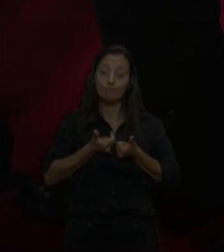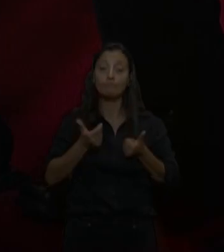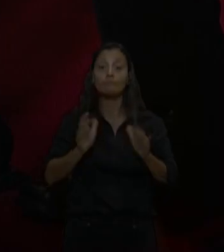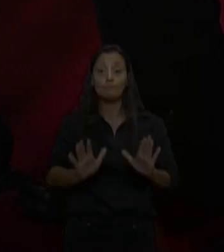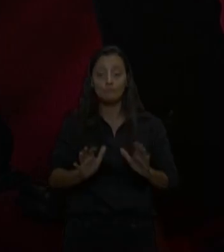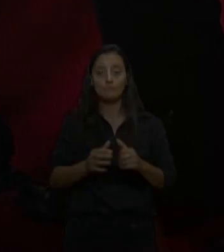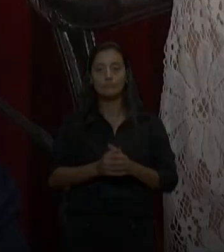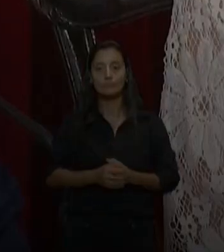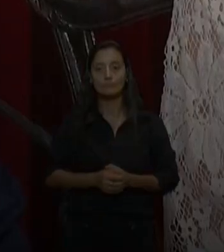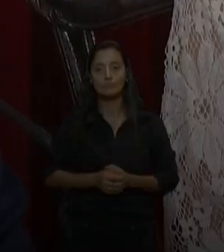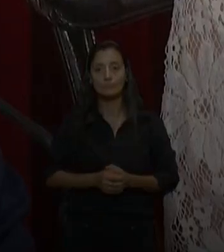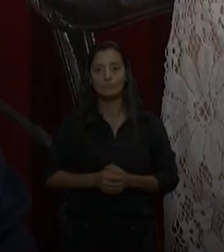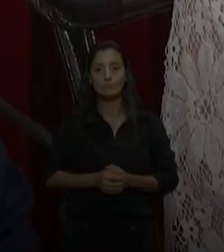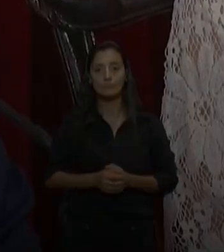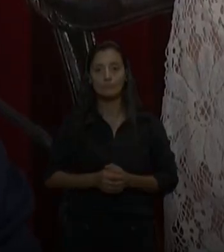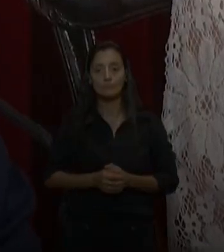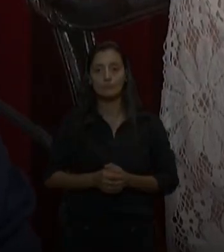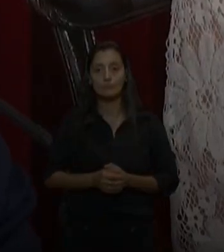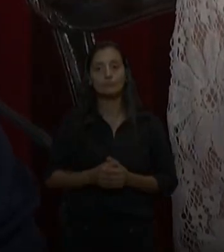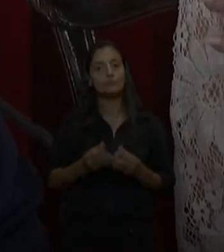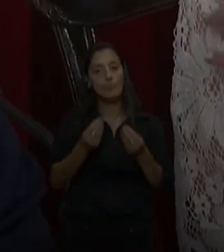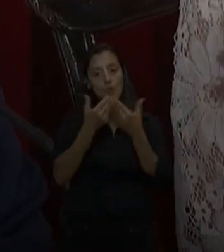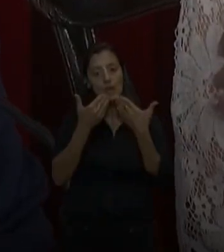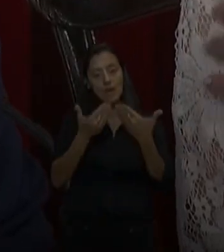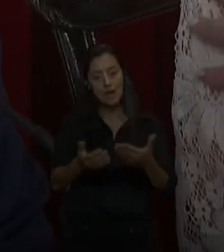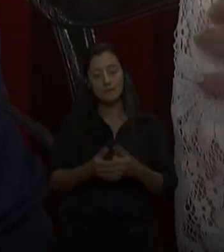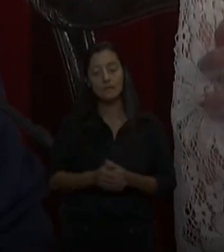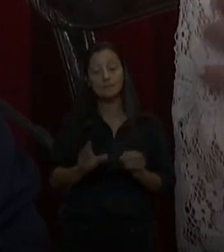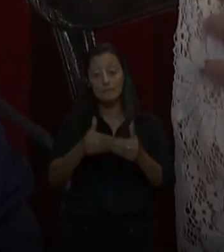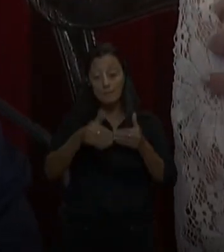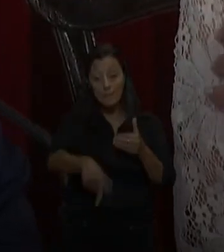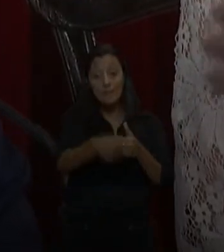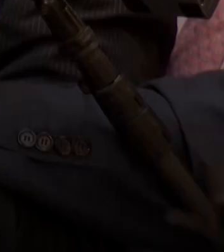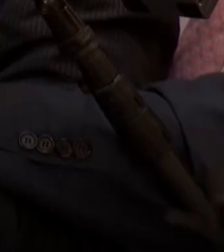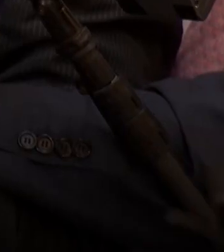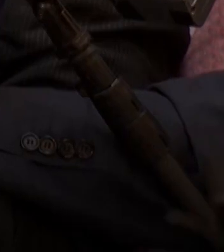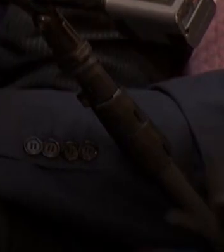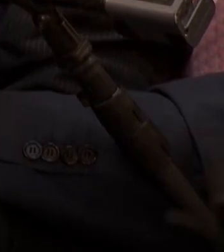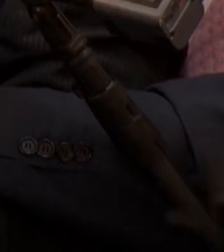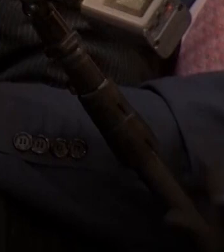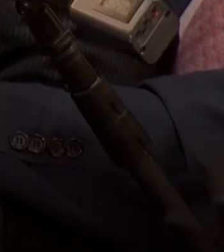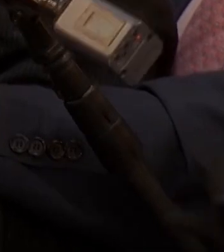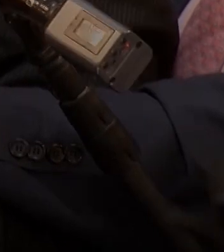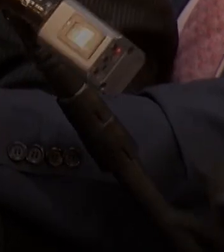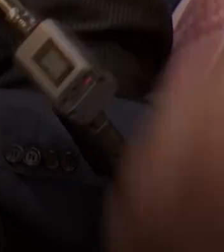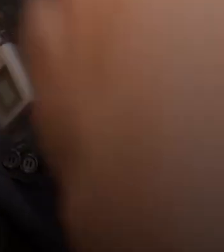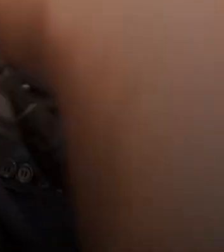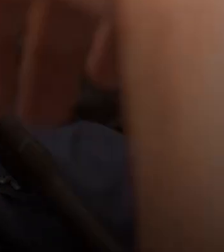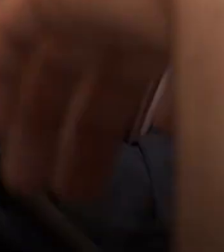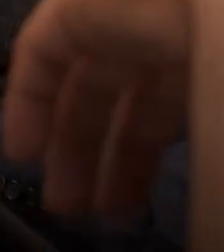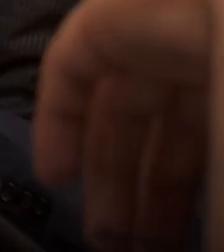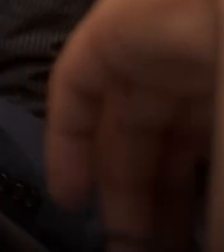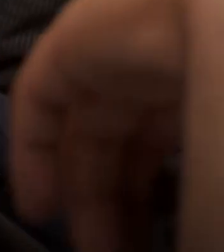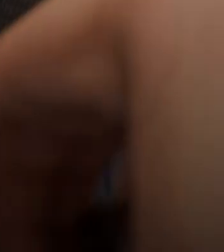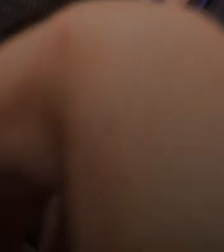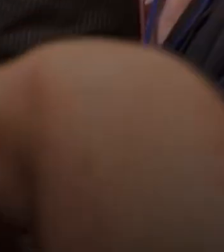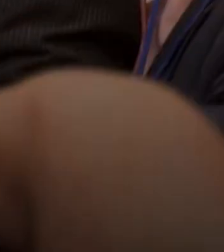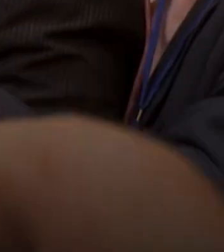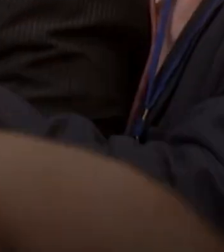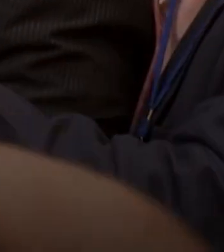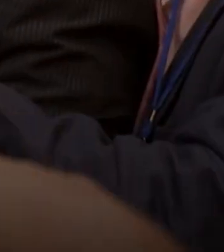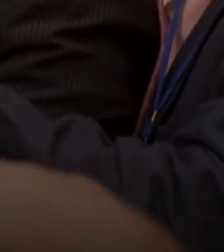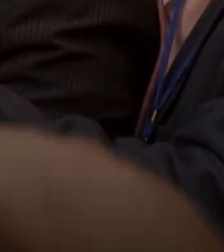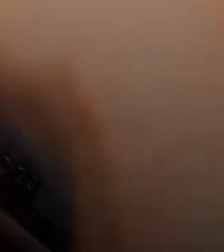parece un muy buen discurso del presidente de la Nación, ¿no? Que prácticamente en una hora y media permitió hacer lo que